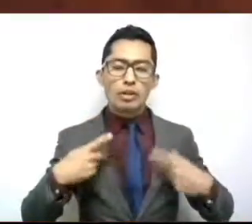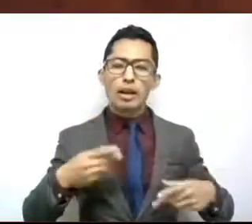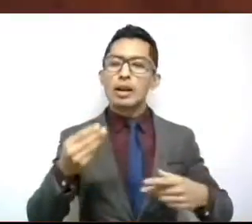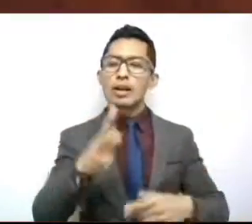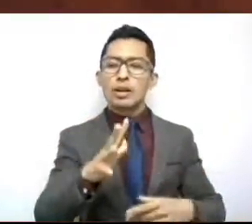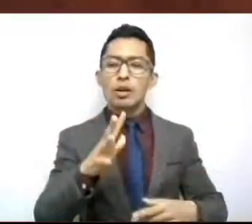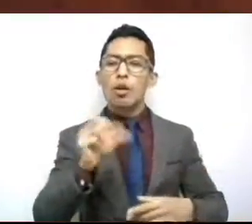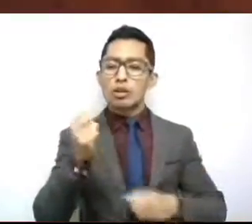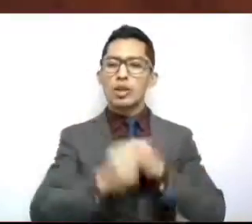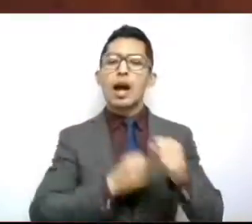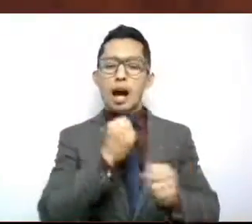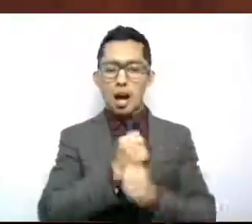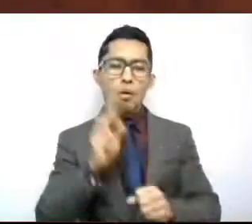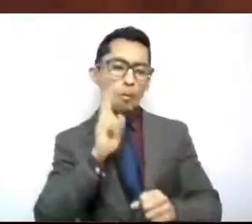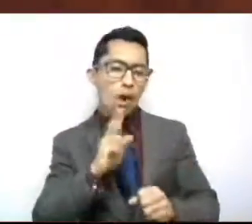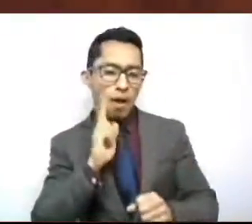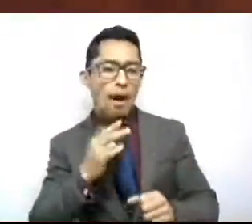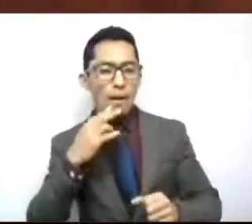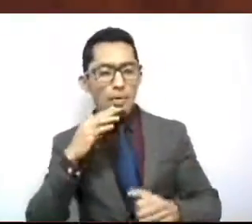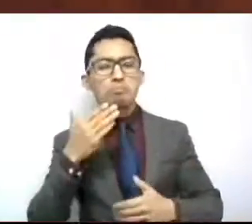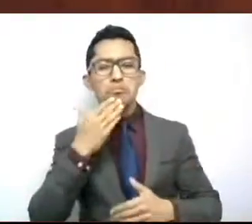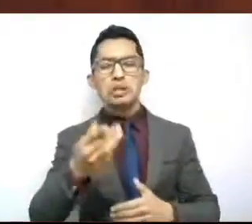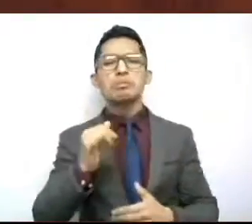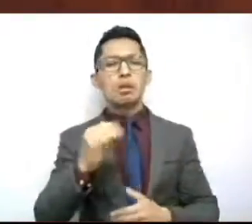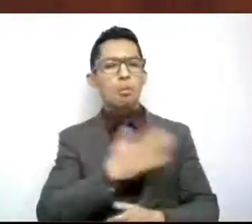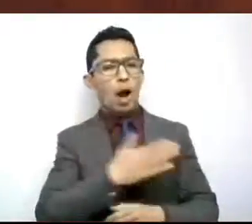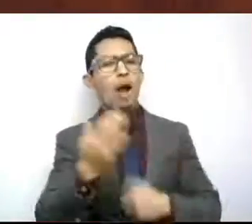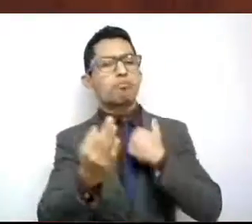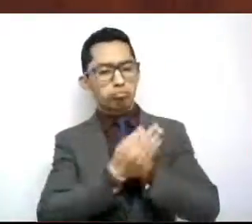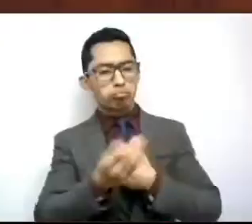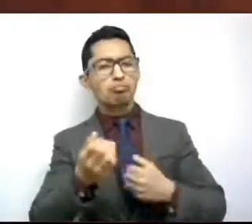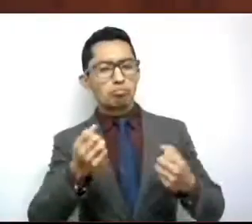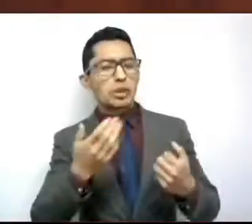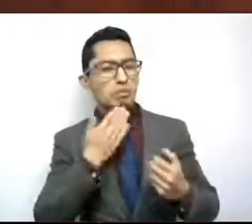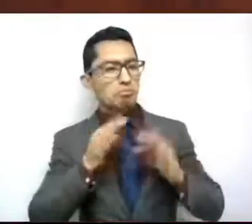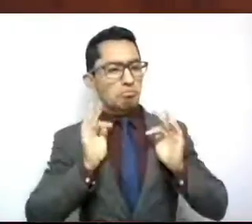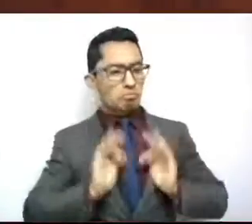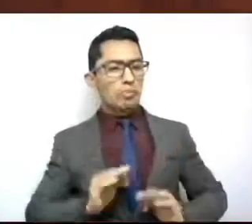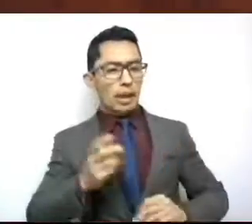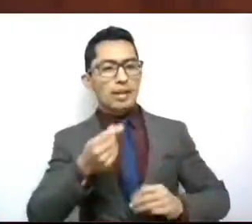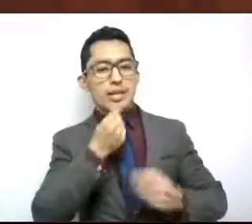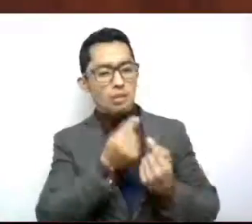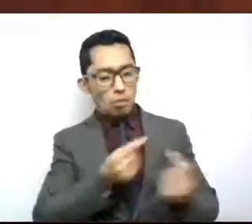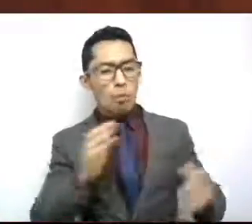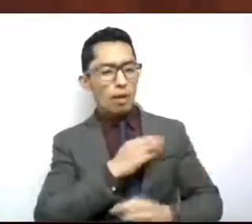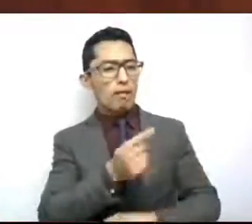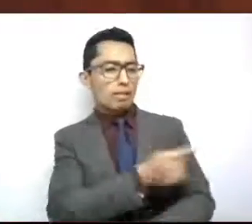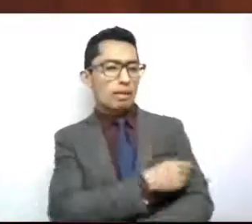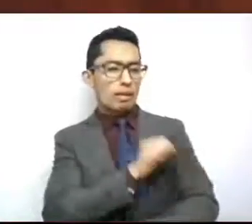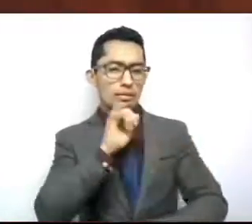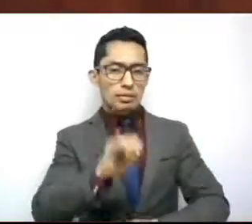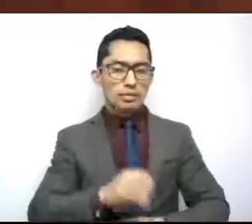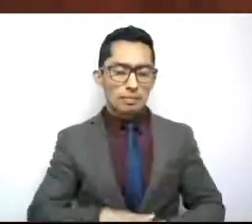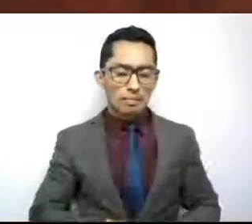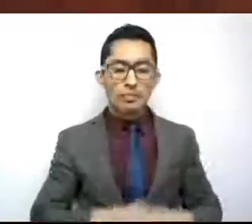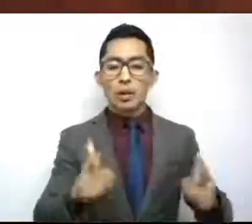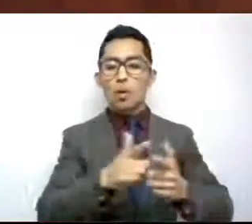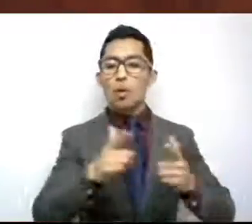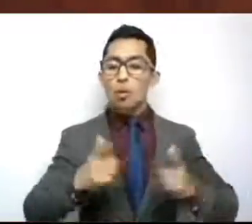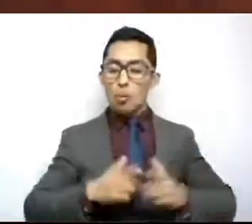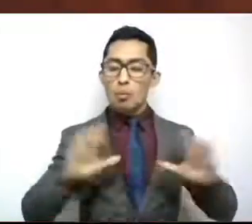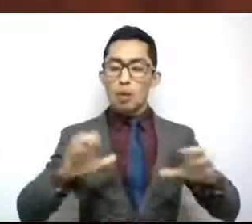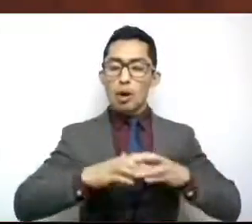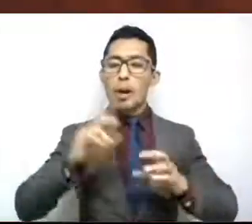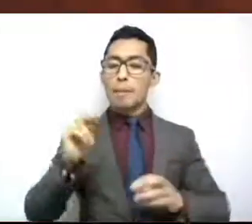y 11 años, demostrando su efectividad y seguridad en este grupo etario. En el Grupo Parlamentario de